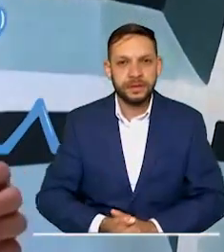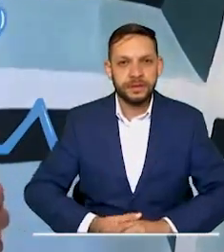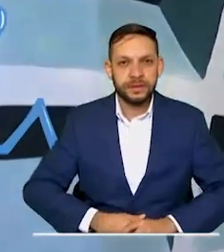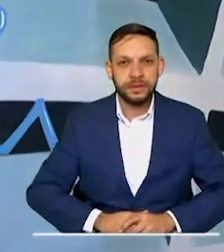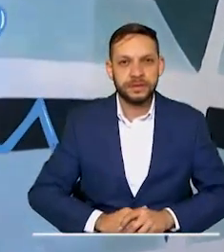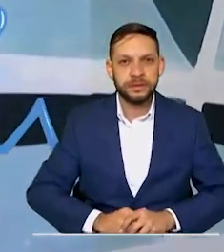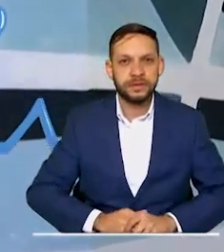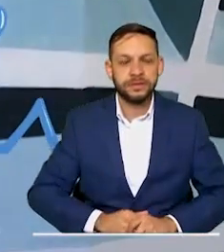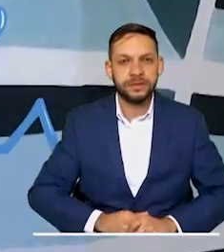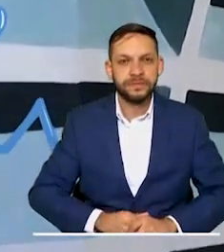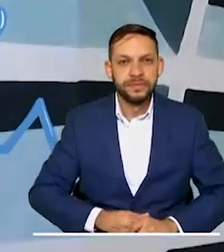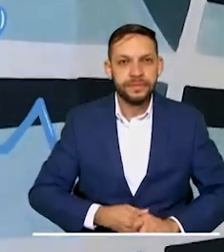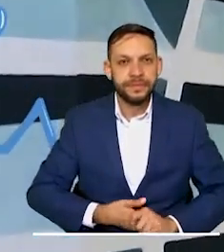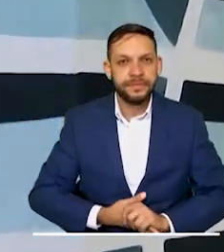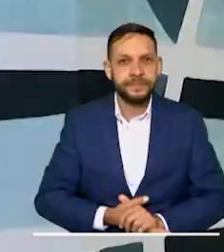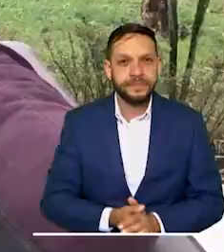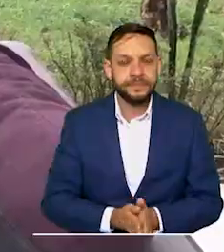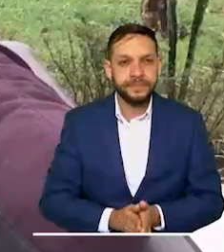Conexión,